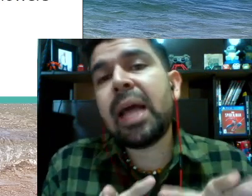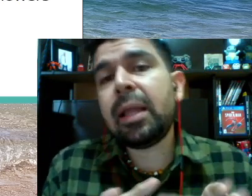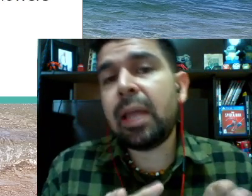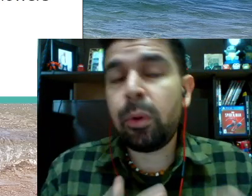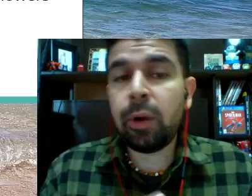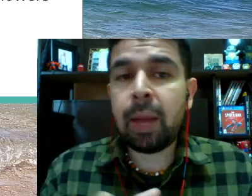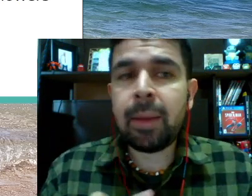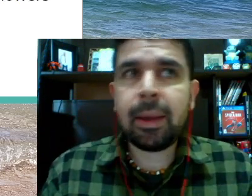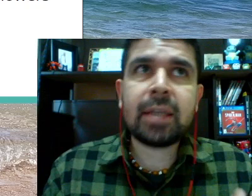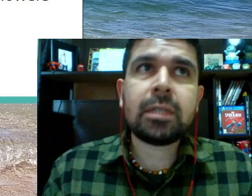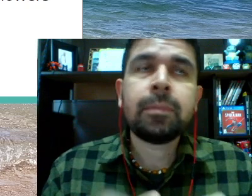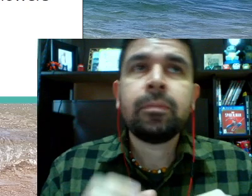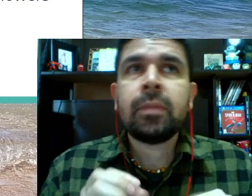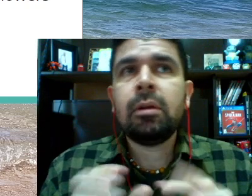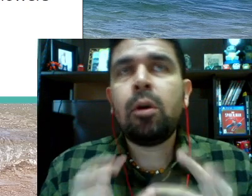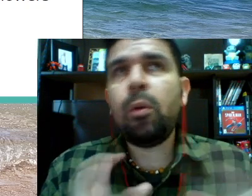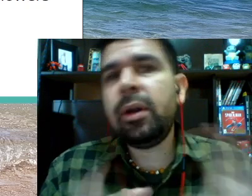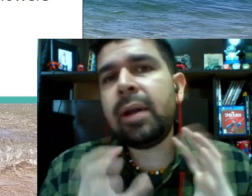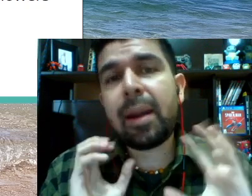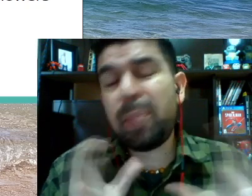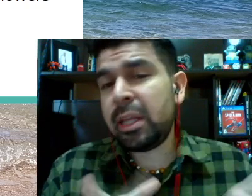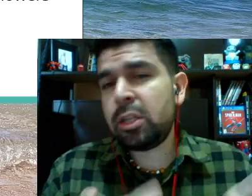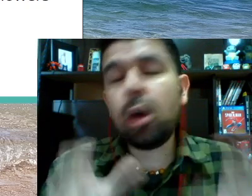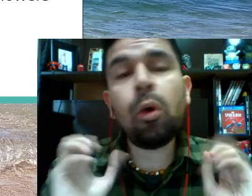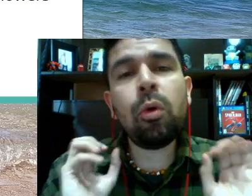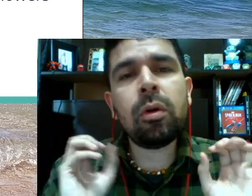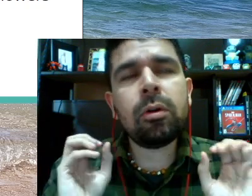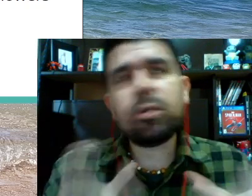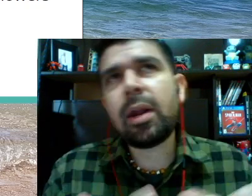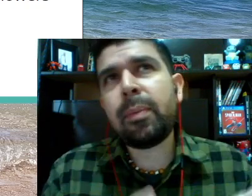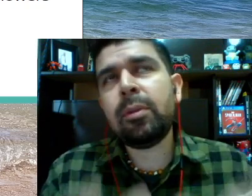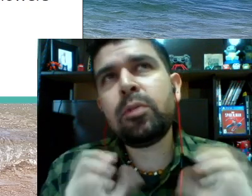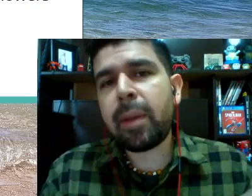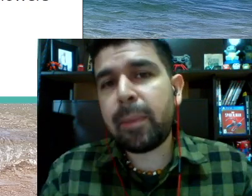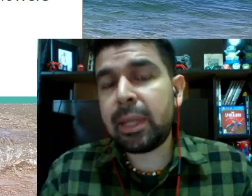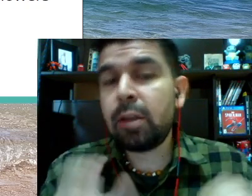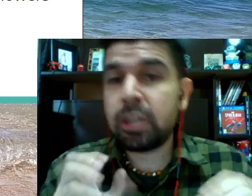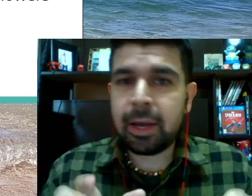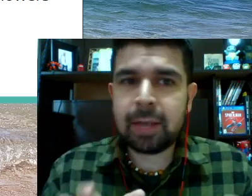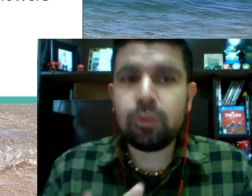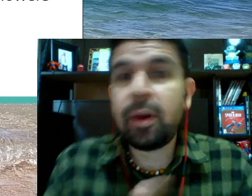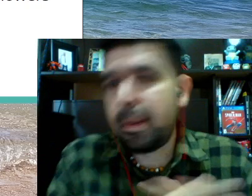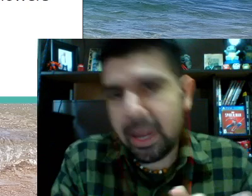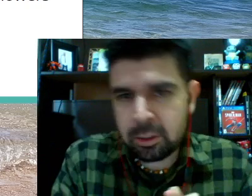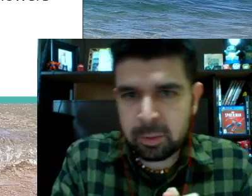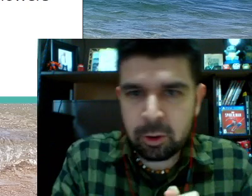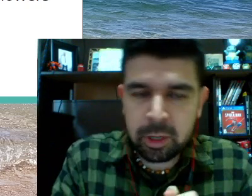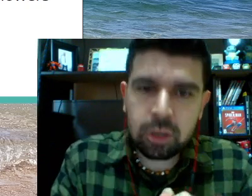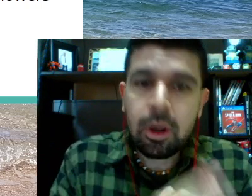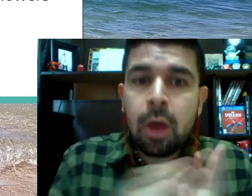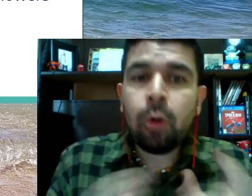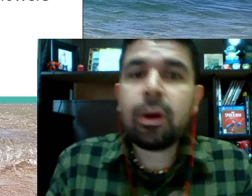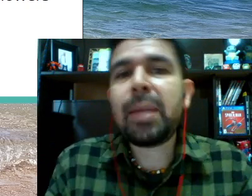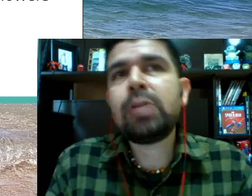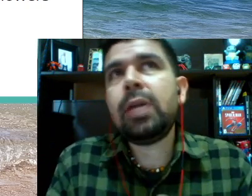mitad del programa es como una repetición y no es una broma repetido sino que es un repaso o mejor dicho